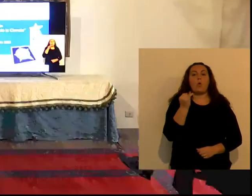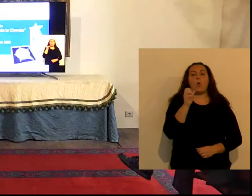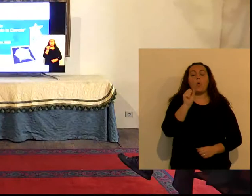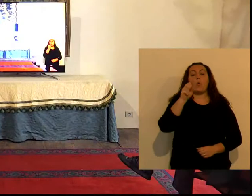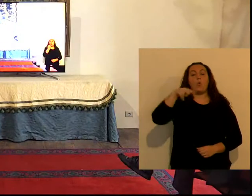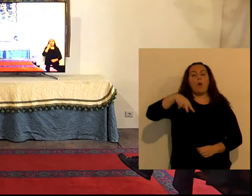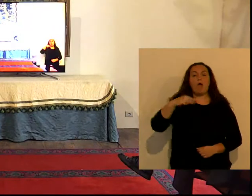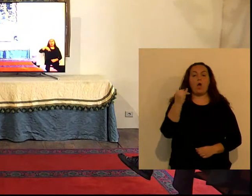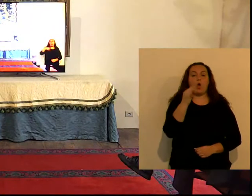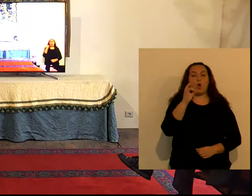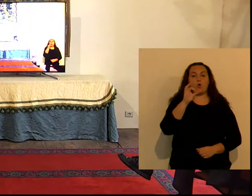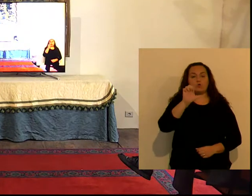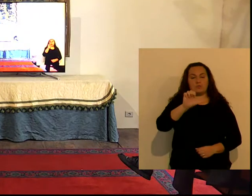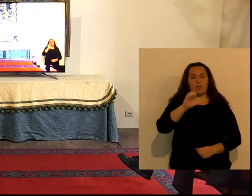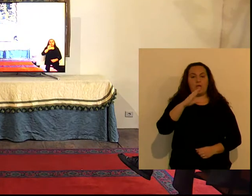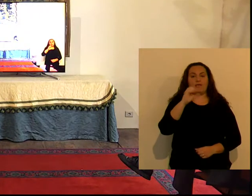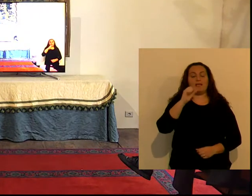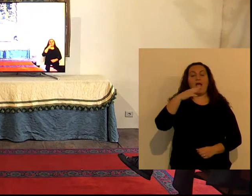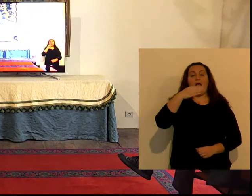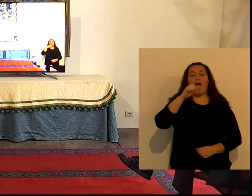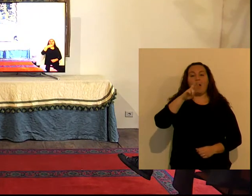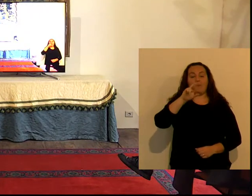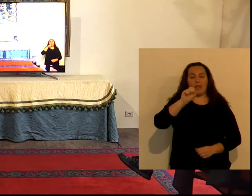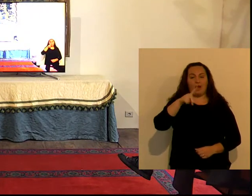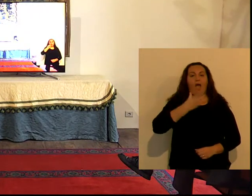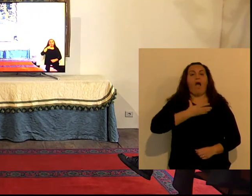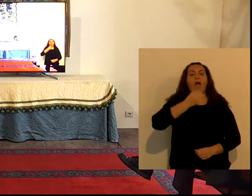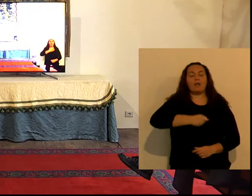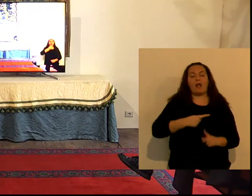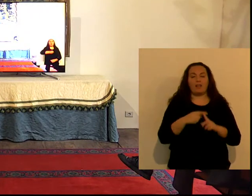Guelmes, alcalde de Santa Cruz de La Palma.